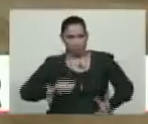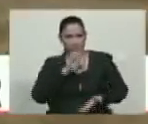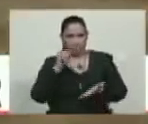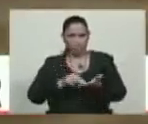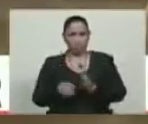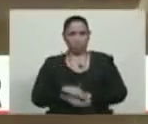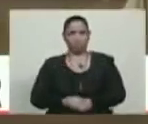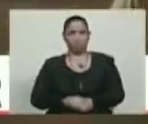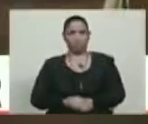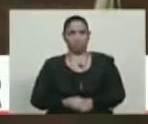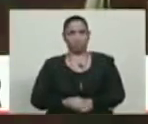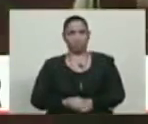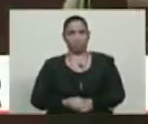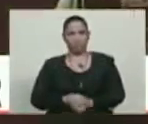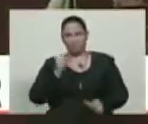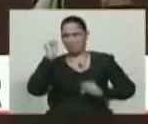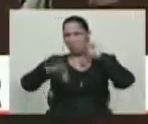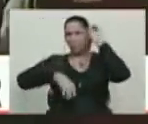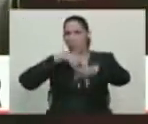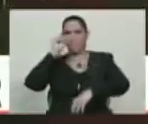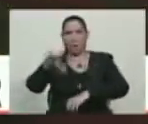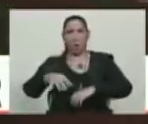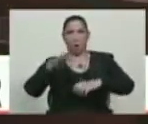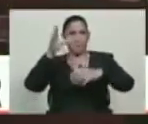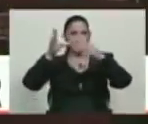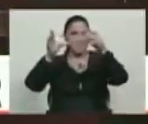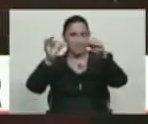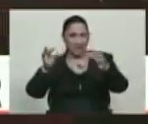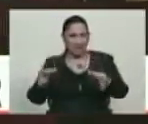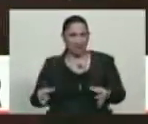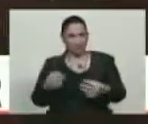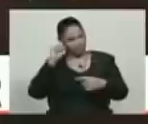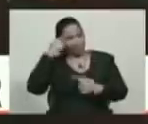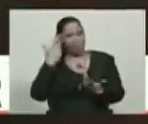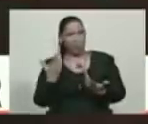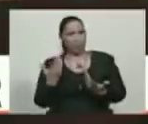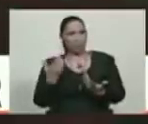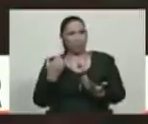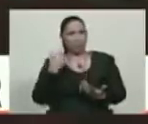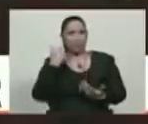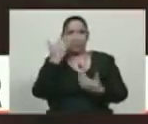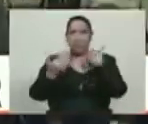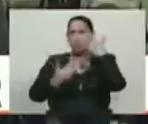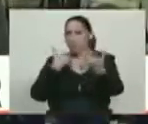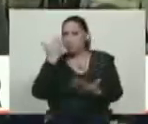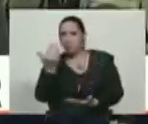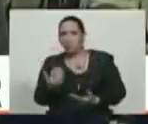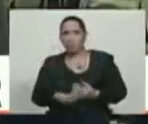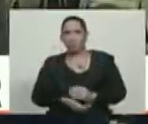con heces, con estiércol? ¿Se acuerdan? ¿Se acuerdan los insultos que les daban?